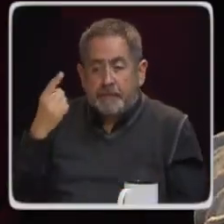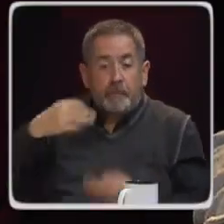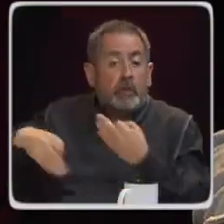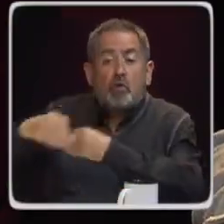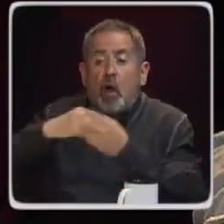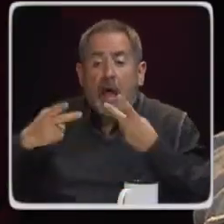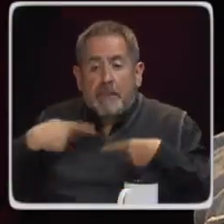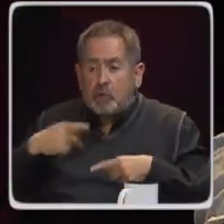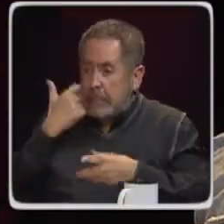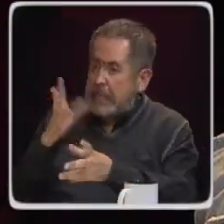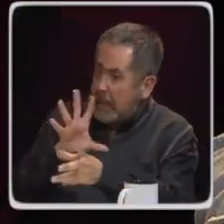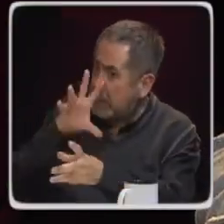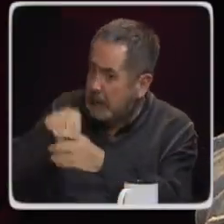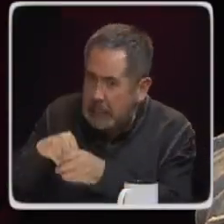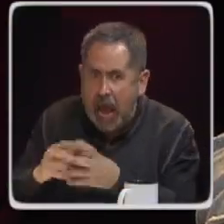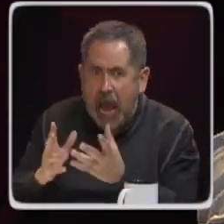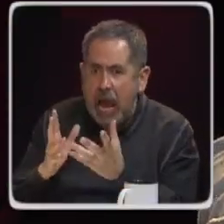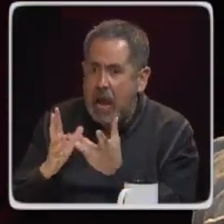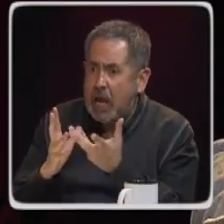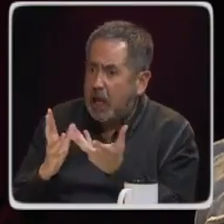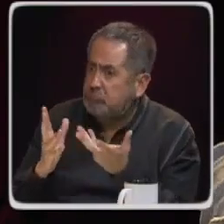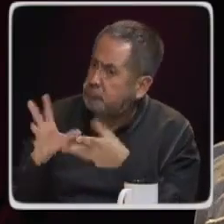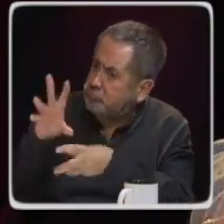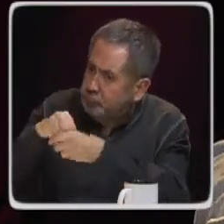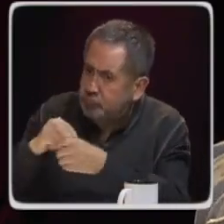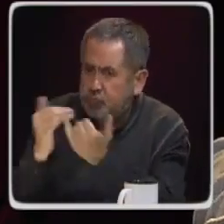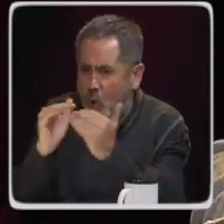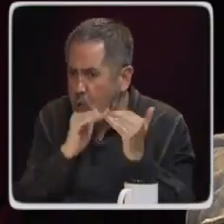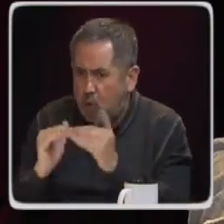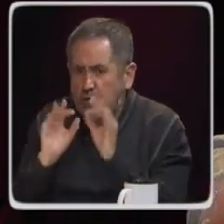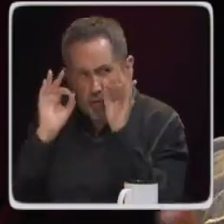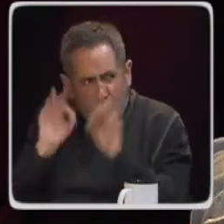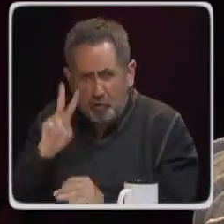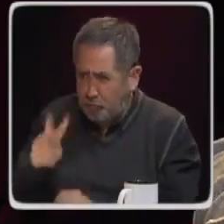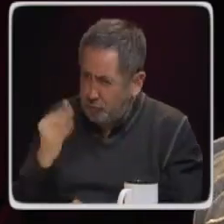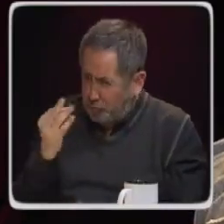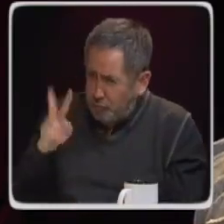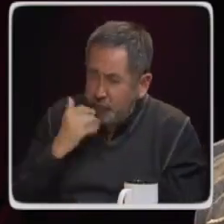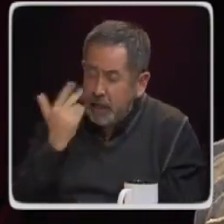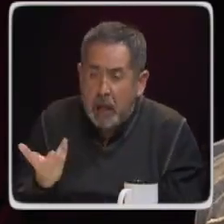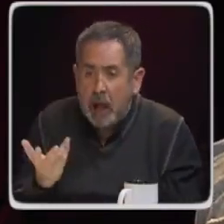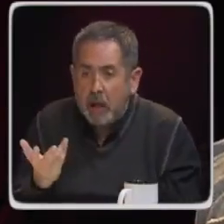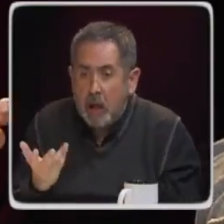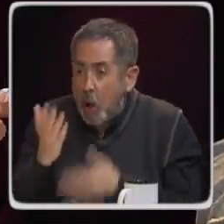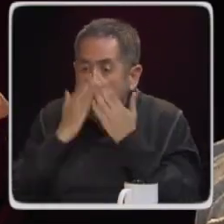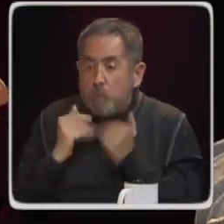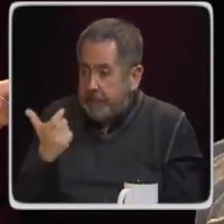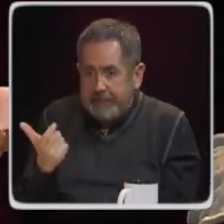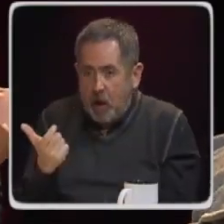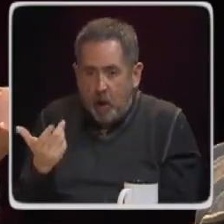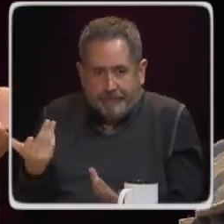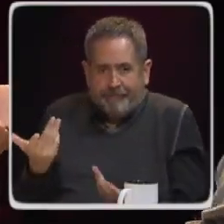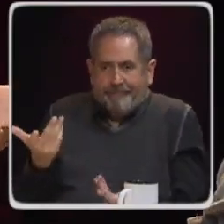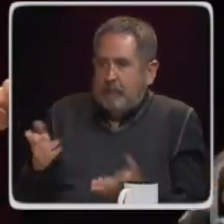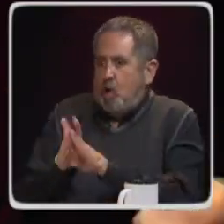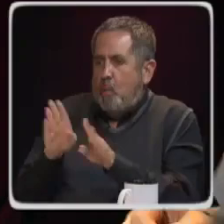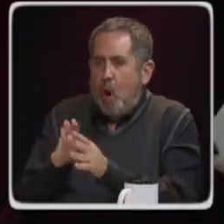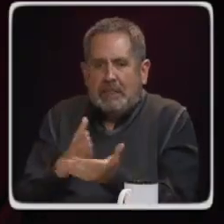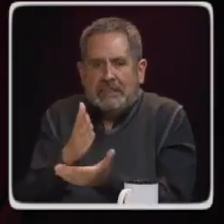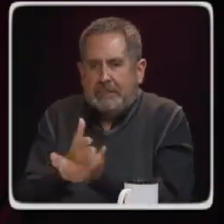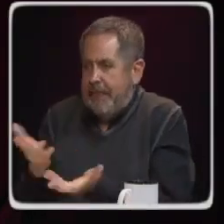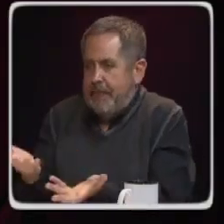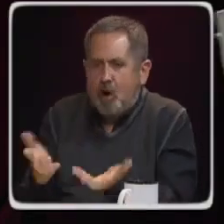parte de la accesibilidad física, nosotros en la comisión estamos peleando, es el rubro principal de la comisión, porque sin accesibilidad pues no